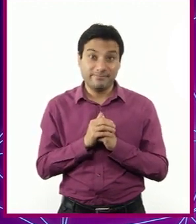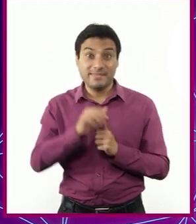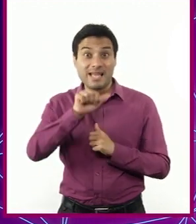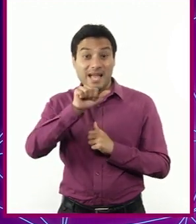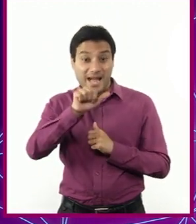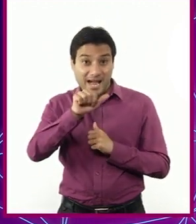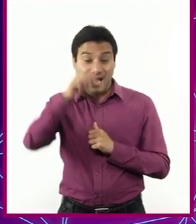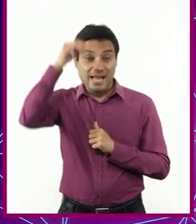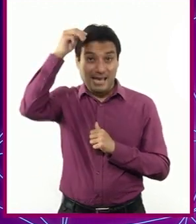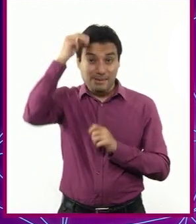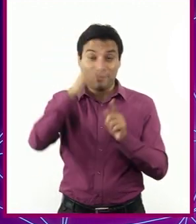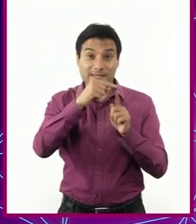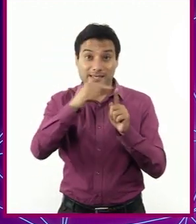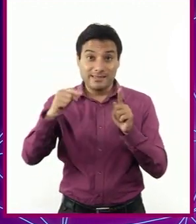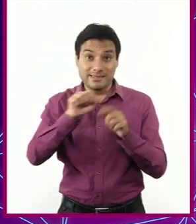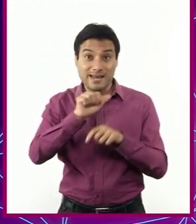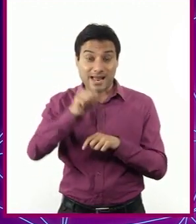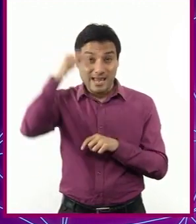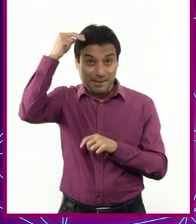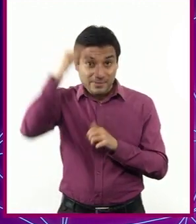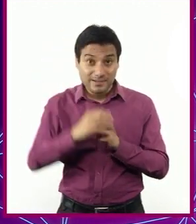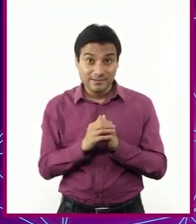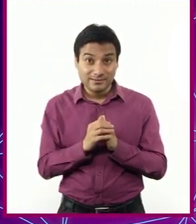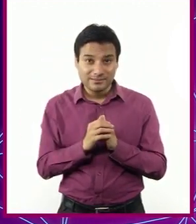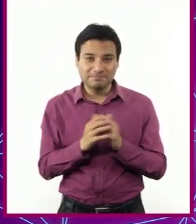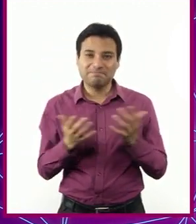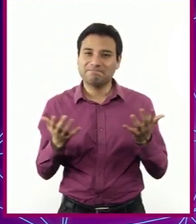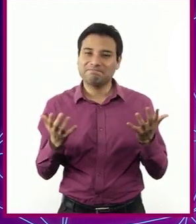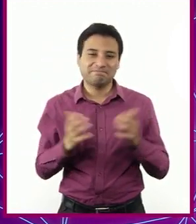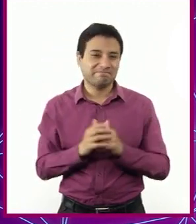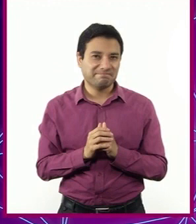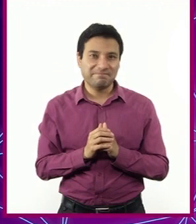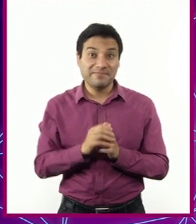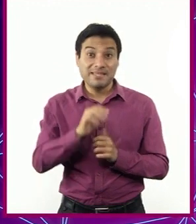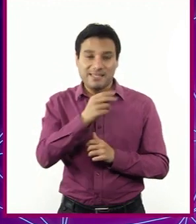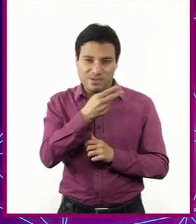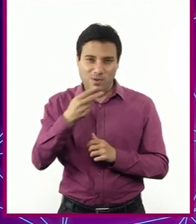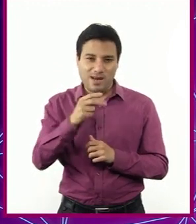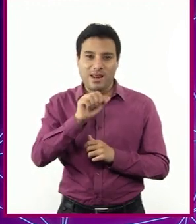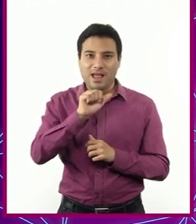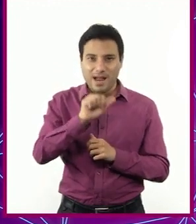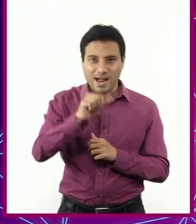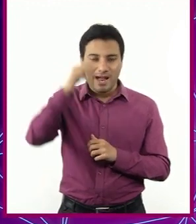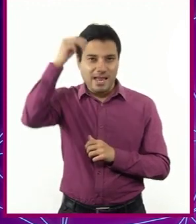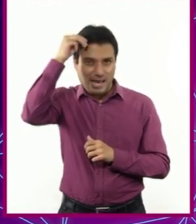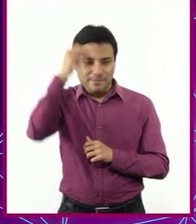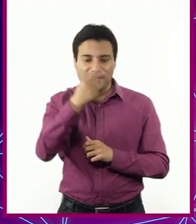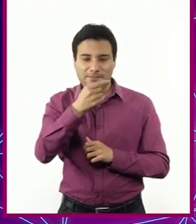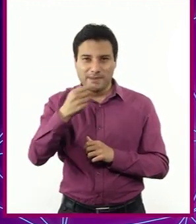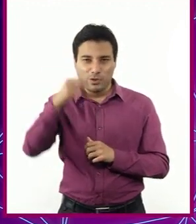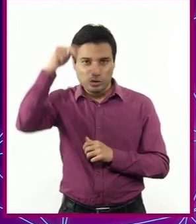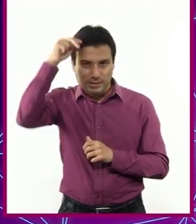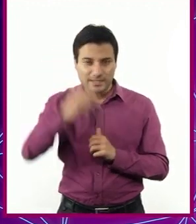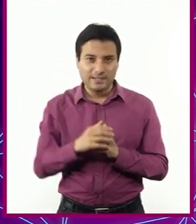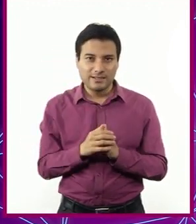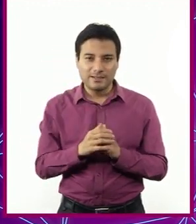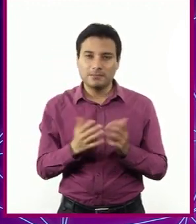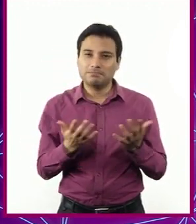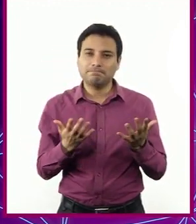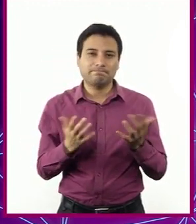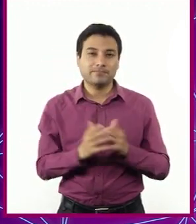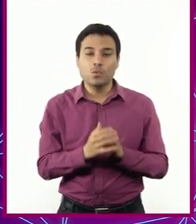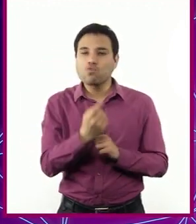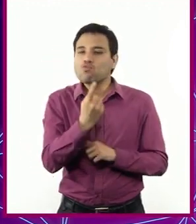la m entre a la n igual a la m menos n tiene una